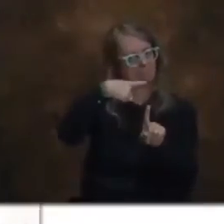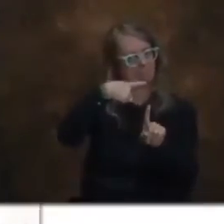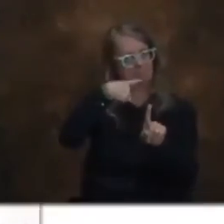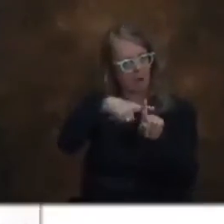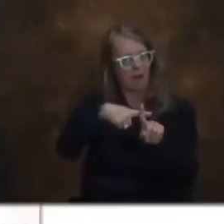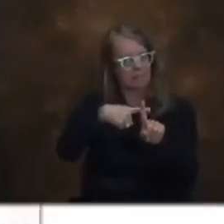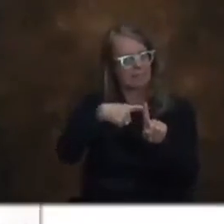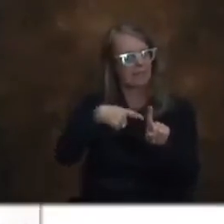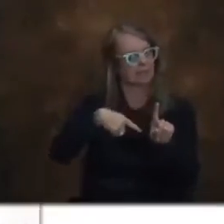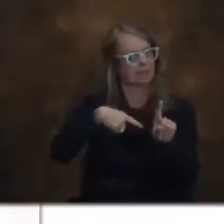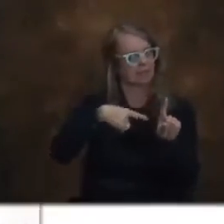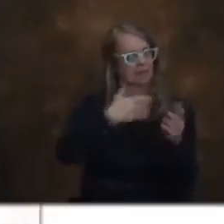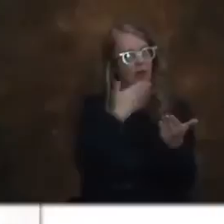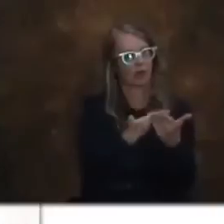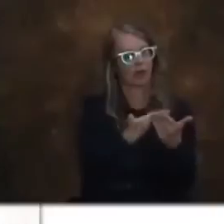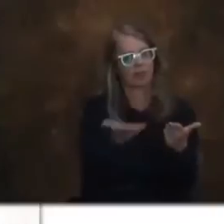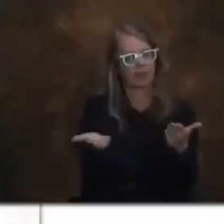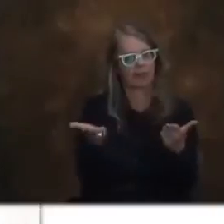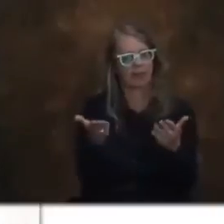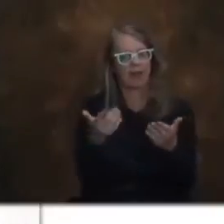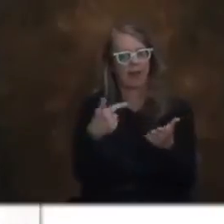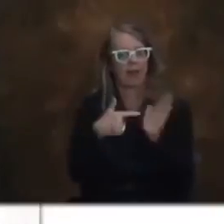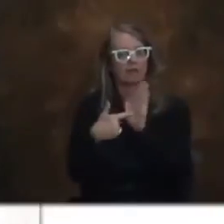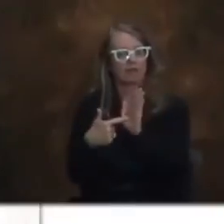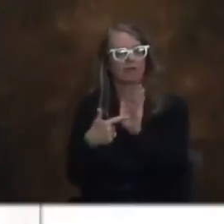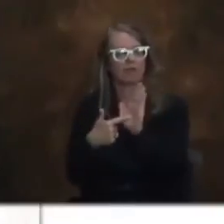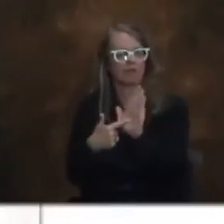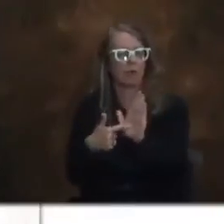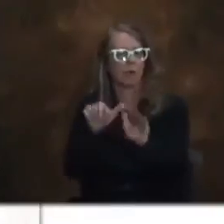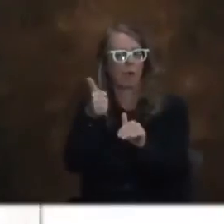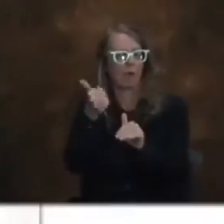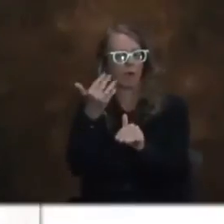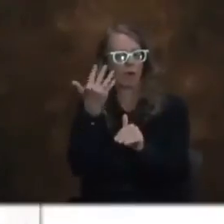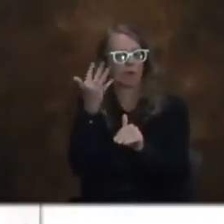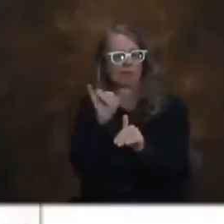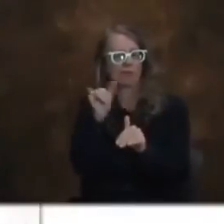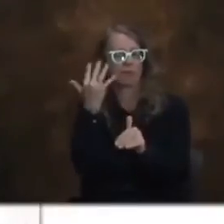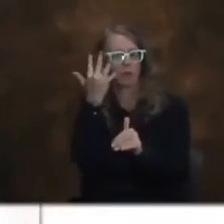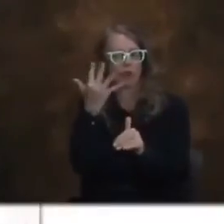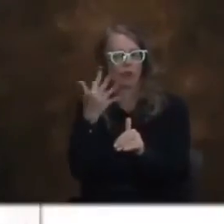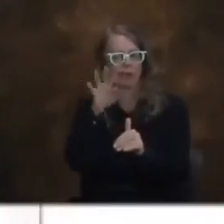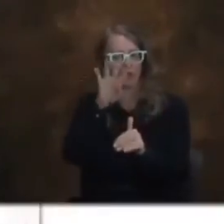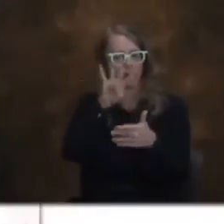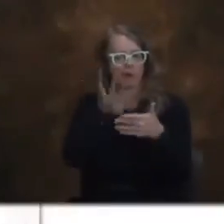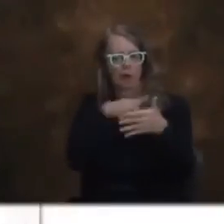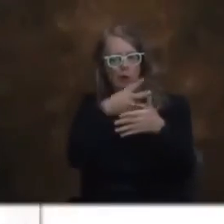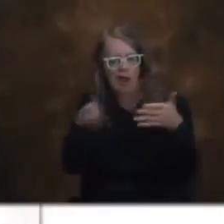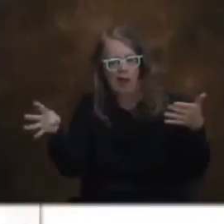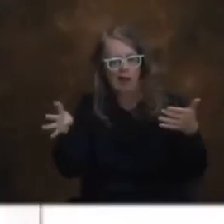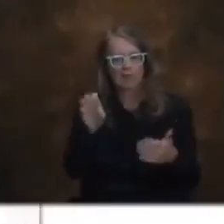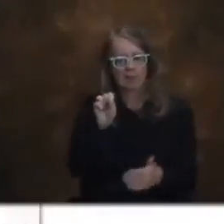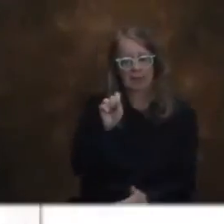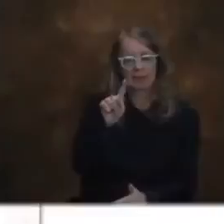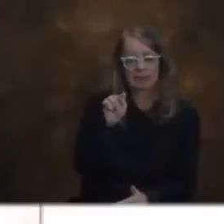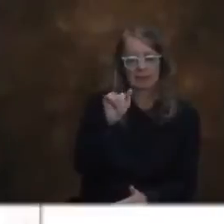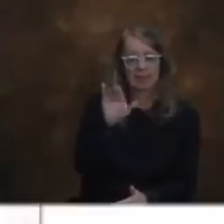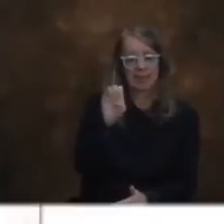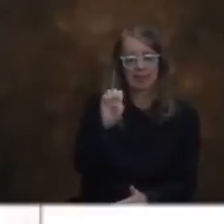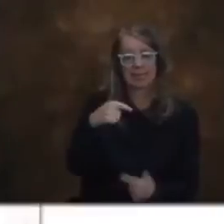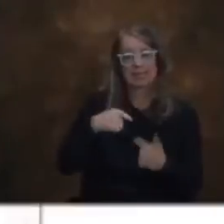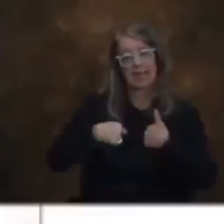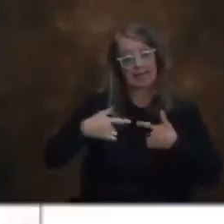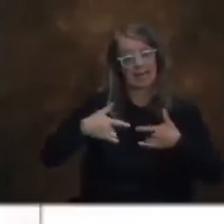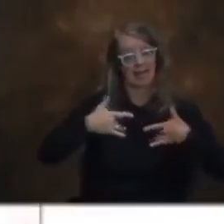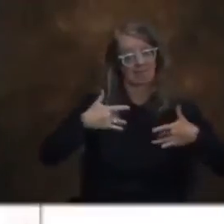porque hemos visto algunas gráficas que son bastante precoz preocupantes stacy